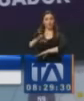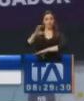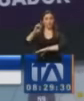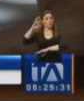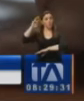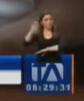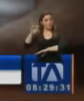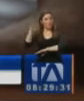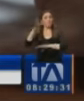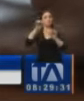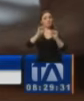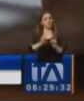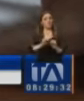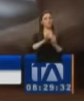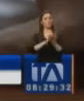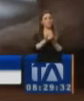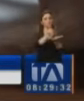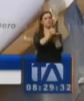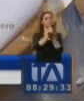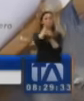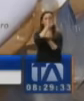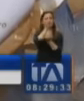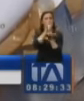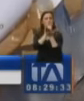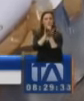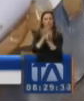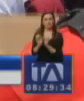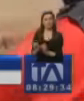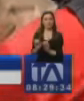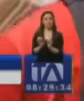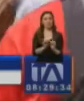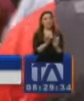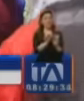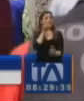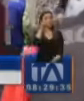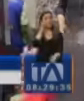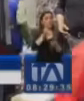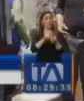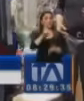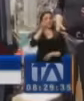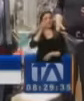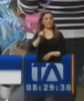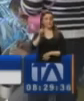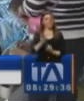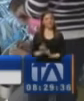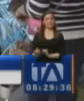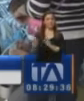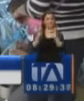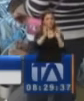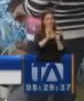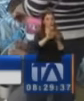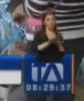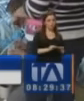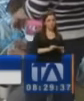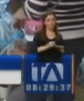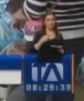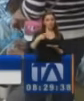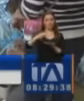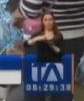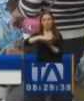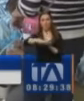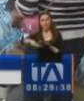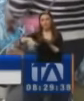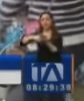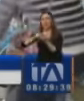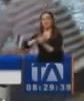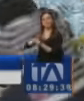www.terremotoecuador.com podrá reportar y canalizar la ayuda de manera organizada y de acuerdo a las necesidades de cada cantón o de cada parroquia afectada